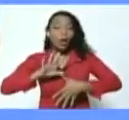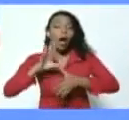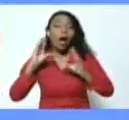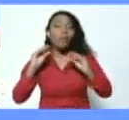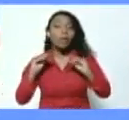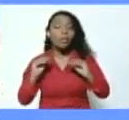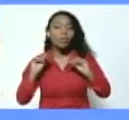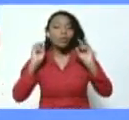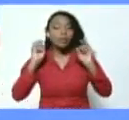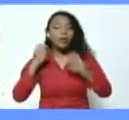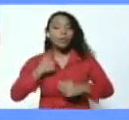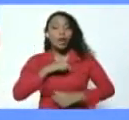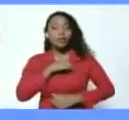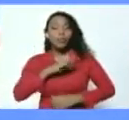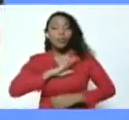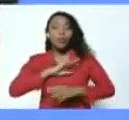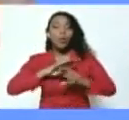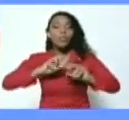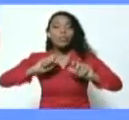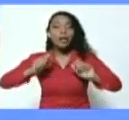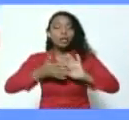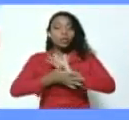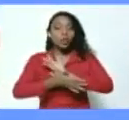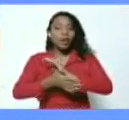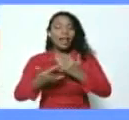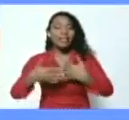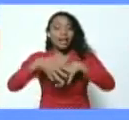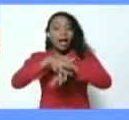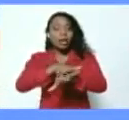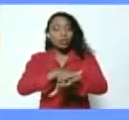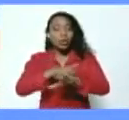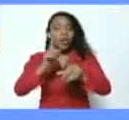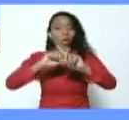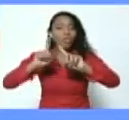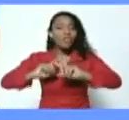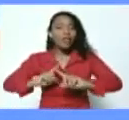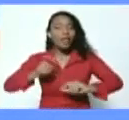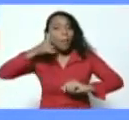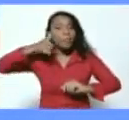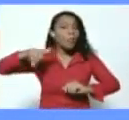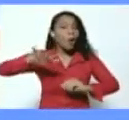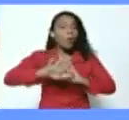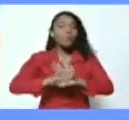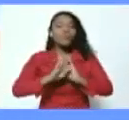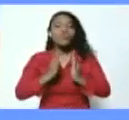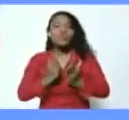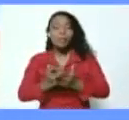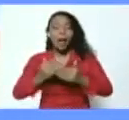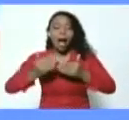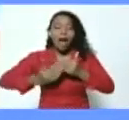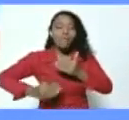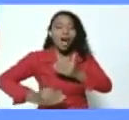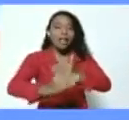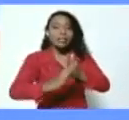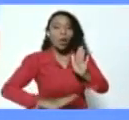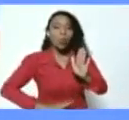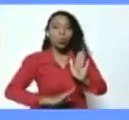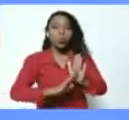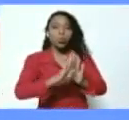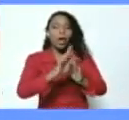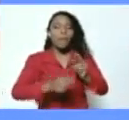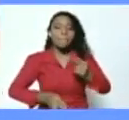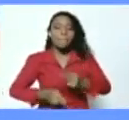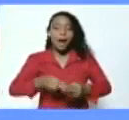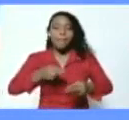nuestro continente, pero también la integración de los diferentes pueblos del mundo para avanzar en esa